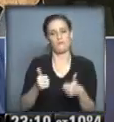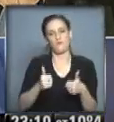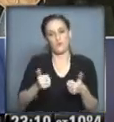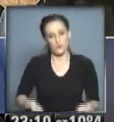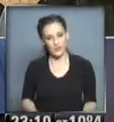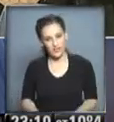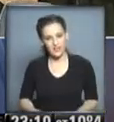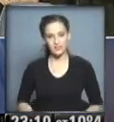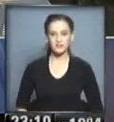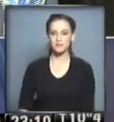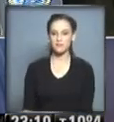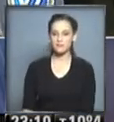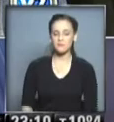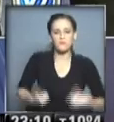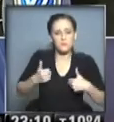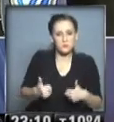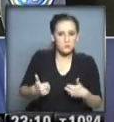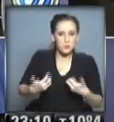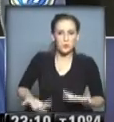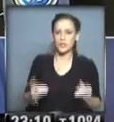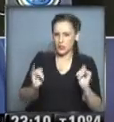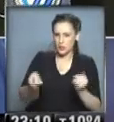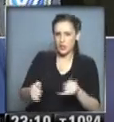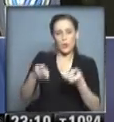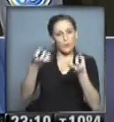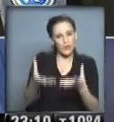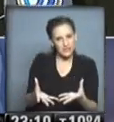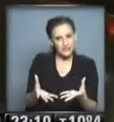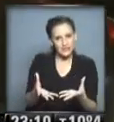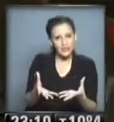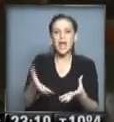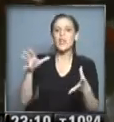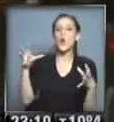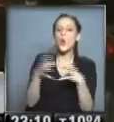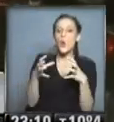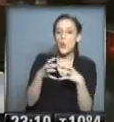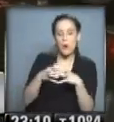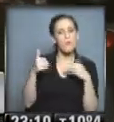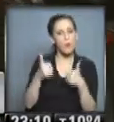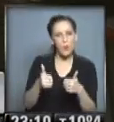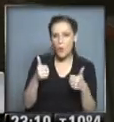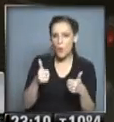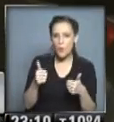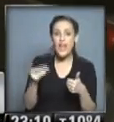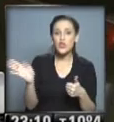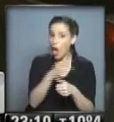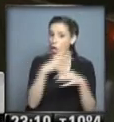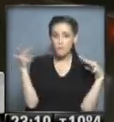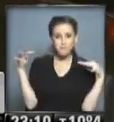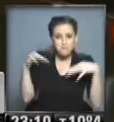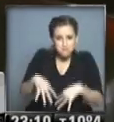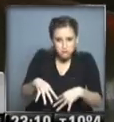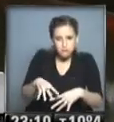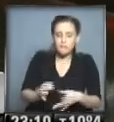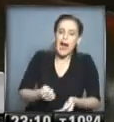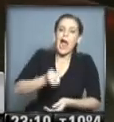imagen maravillosamente pablito cómo estás el elenco casi en pleno aquí todos los que pudieron venir que la